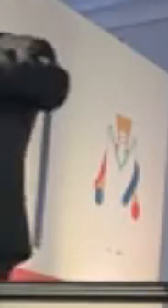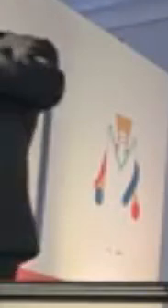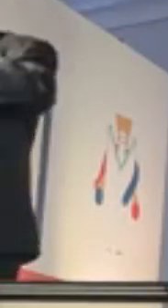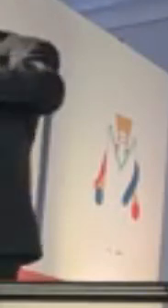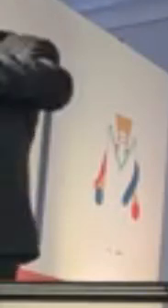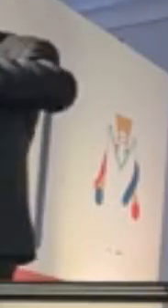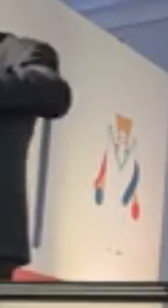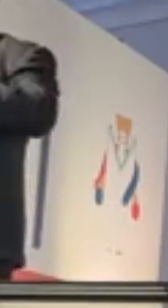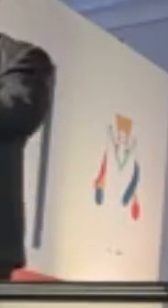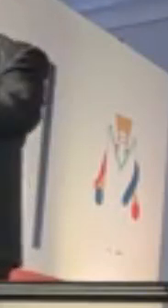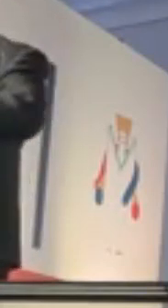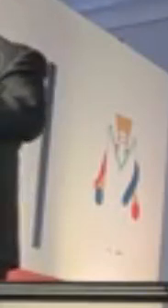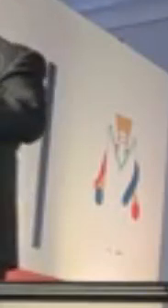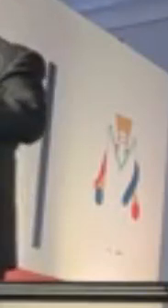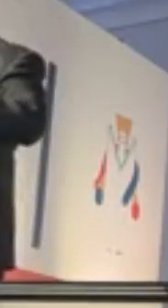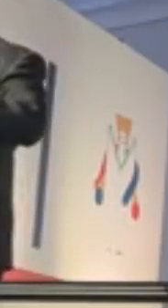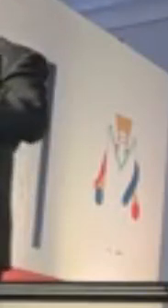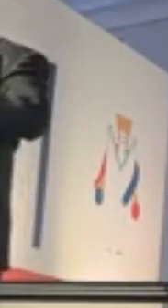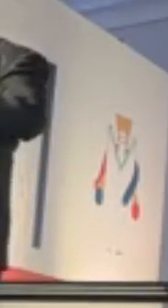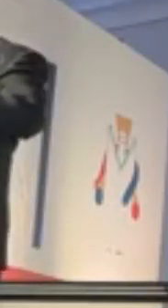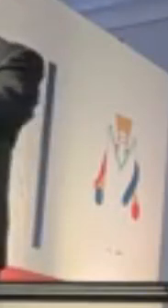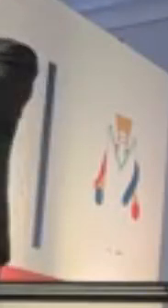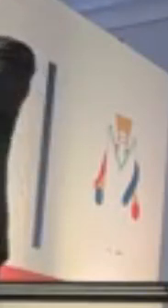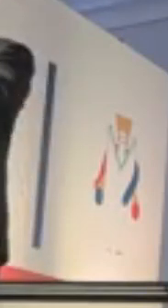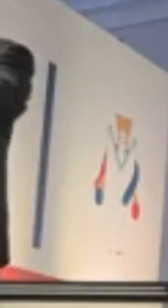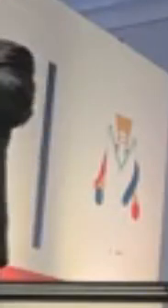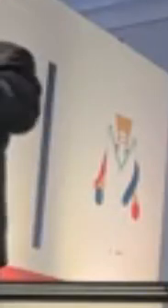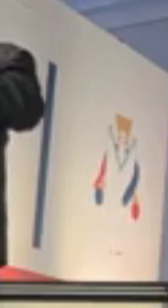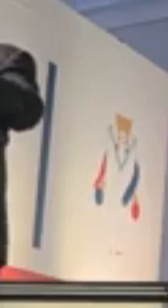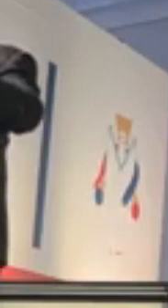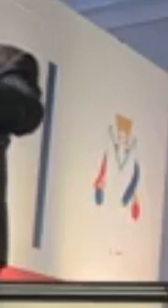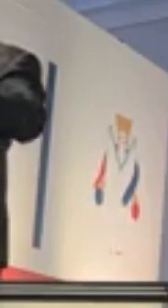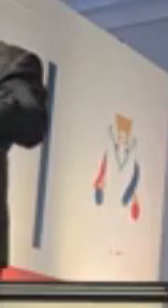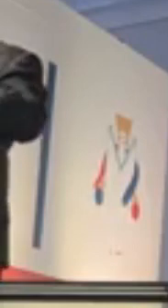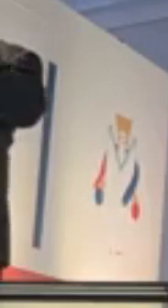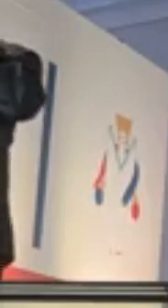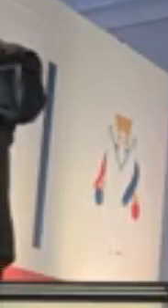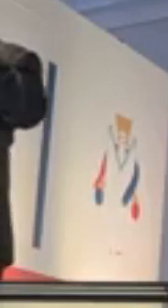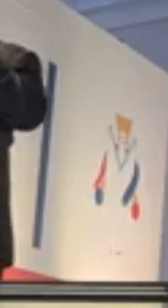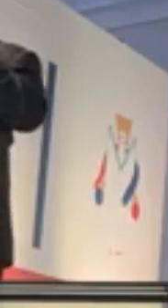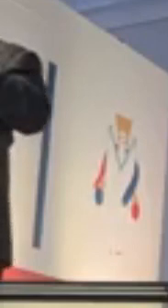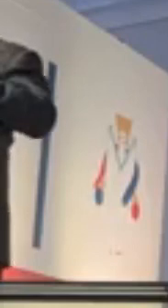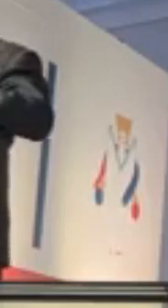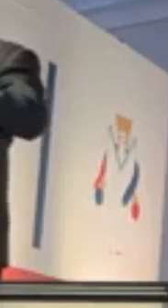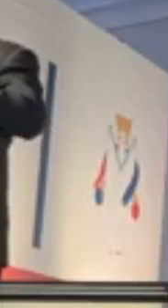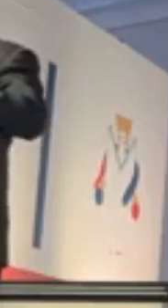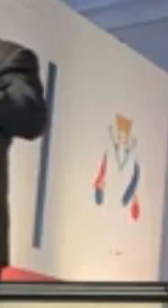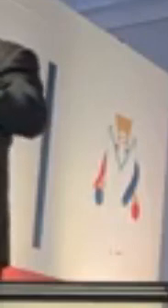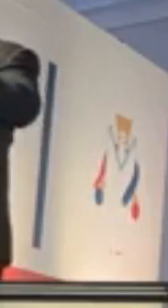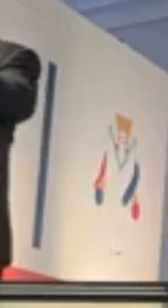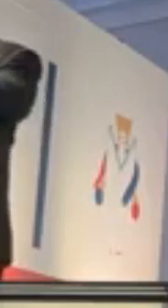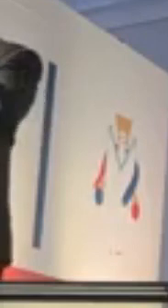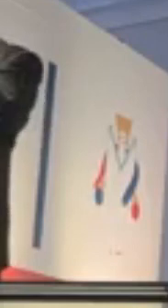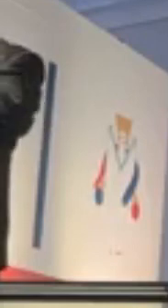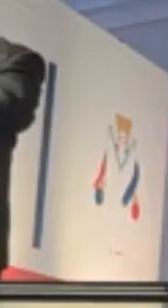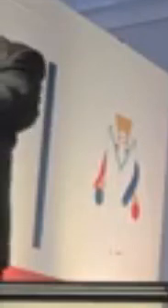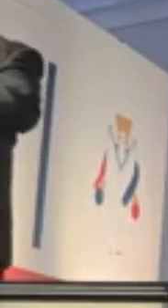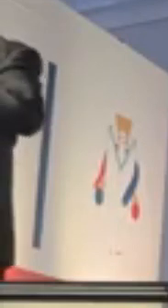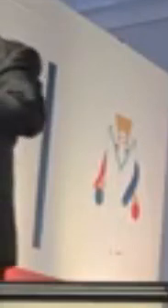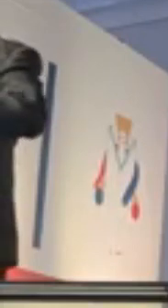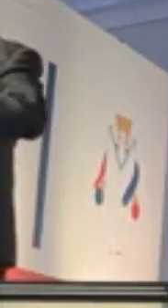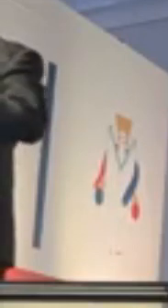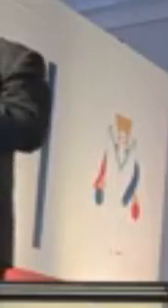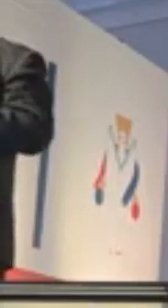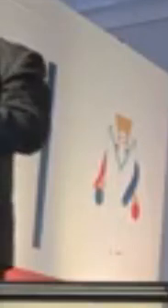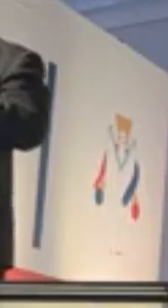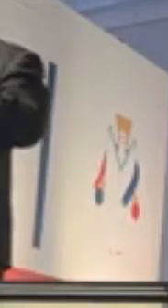pues esos pueblos han demostrado que no se querían dejar, no se querían dejar pisotear, ¿no?, y a día de hoy todavía vemos